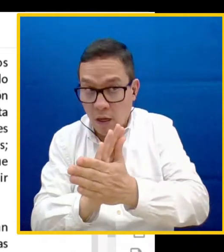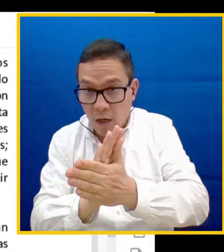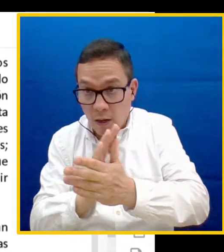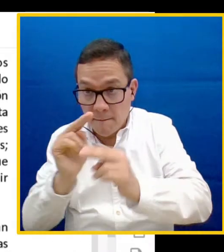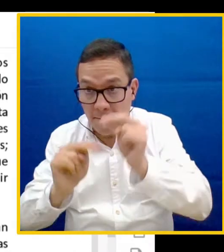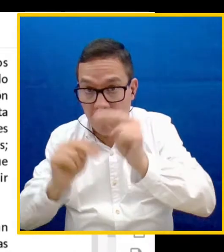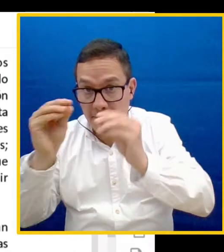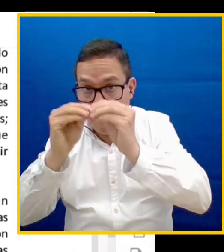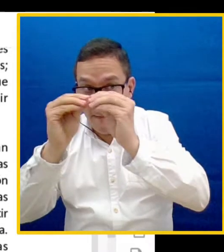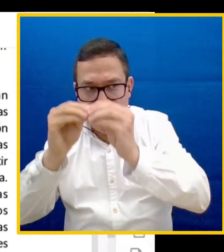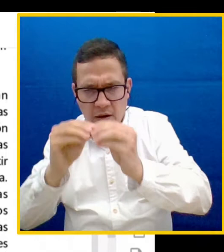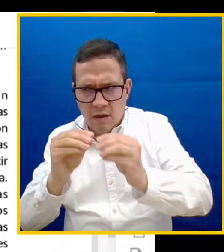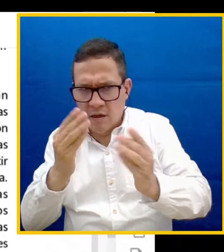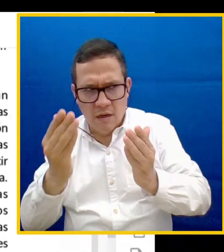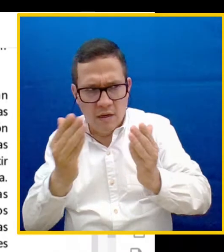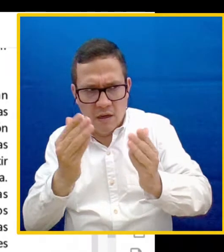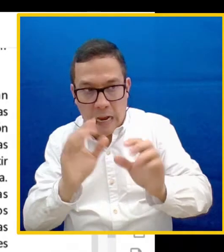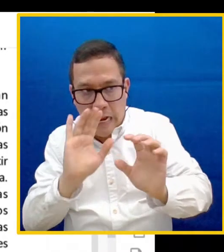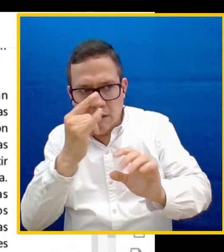construyendo conocimiento.